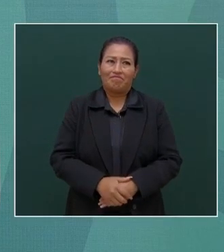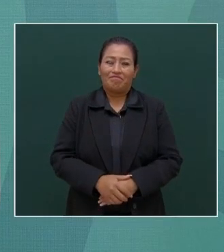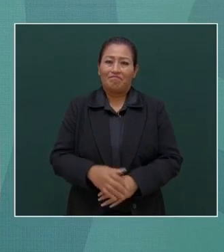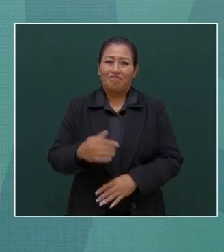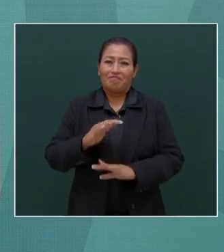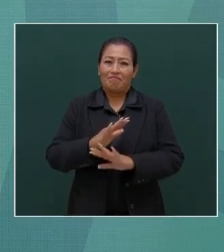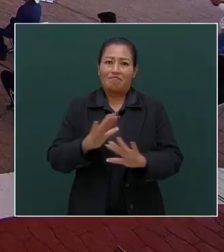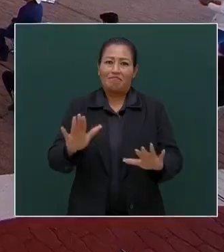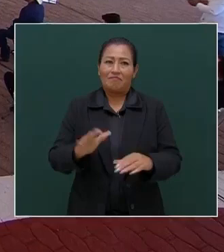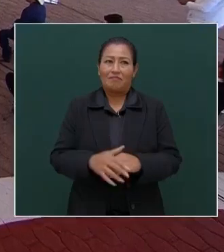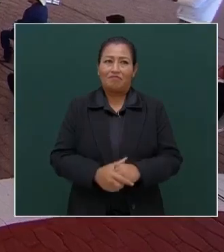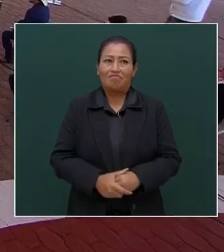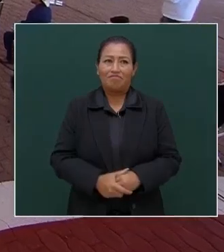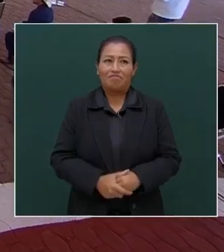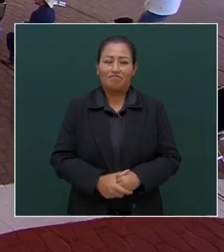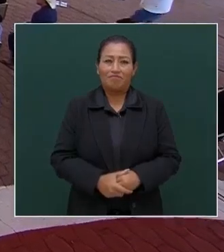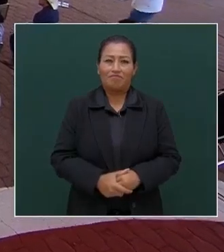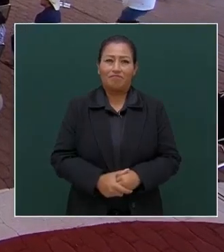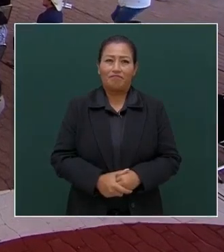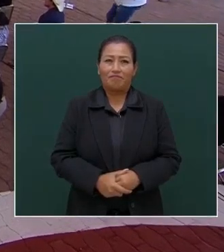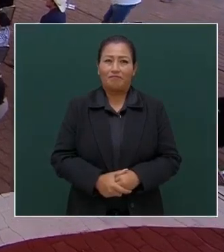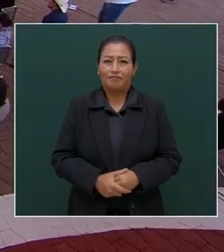machaca, y